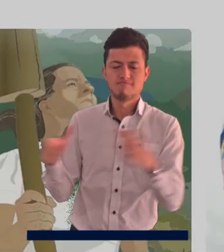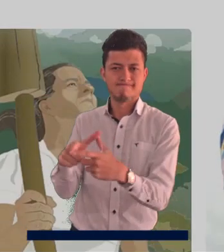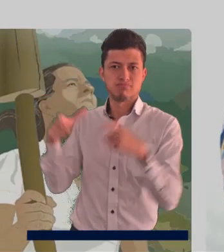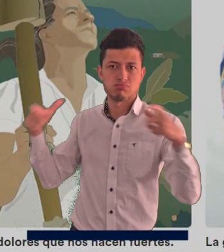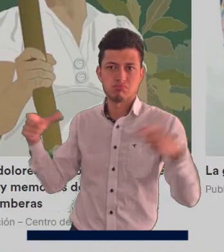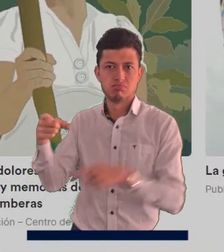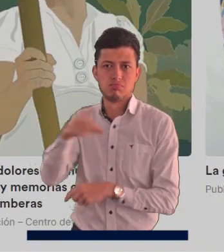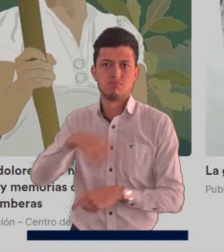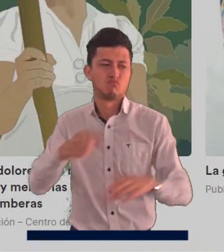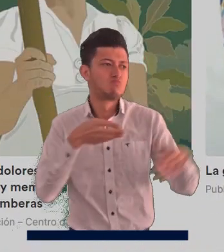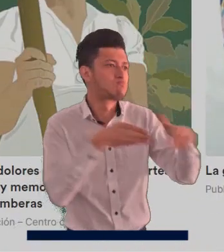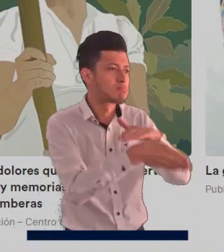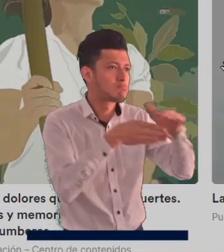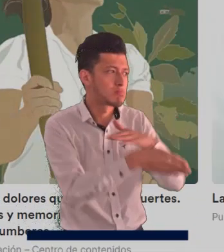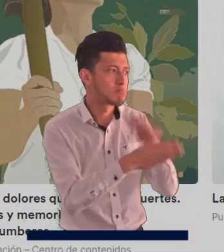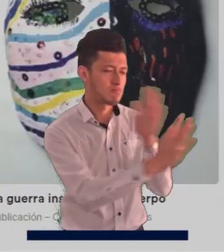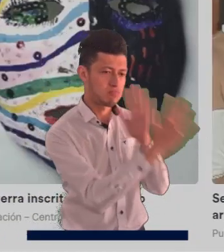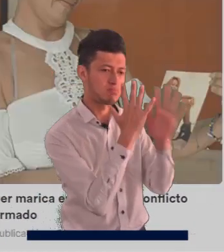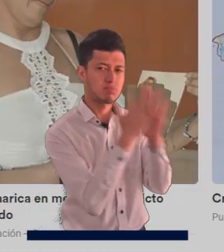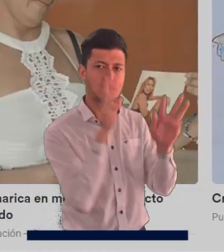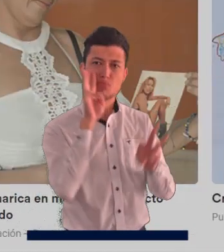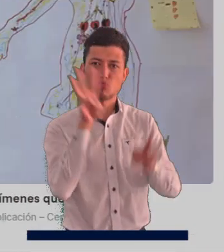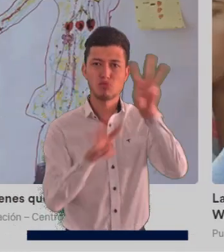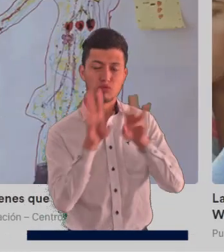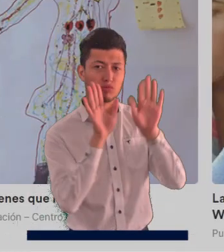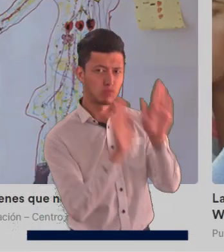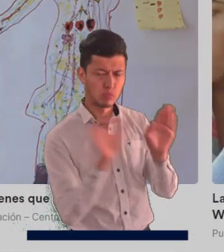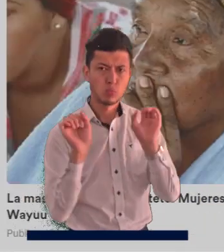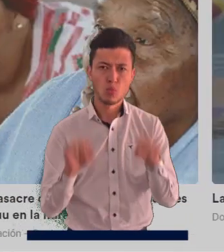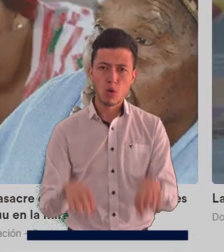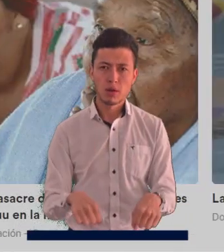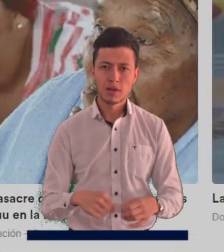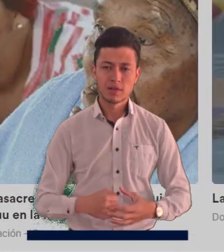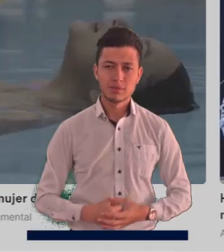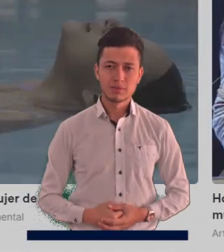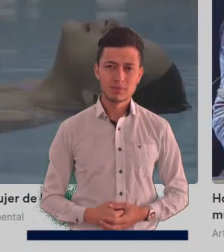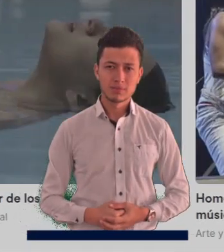muchos públicos acceder a la información del museo.